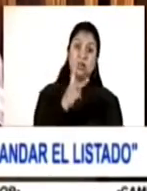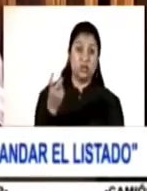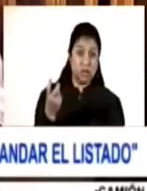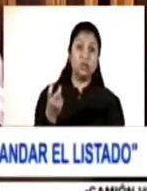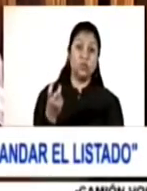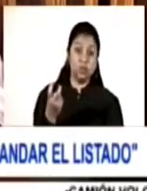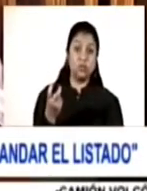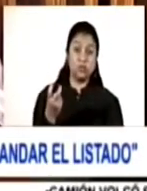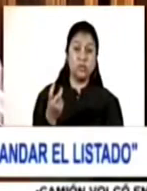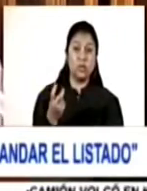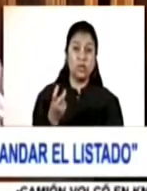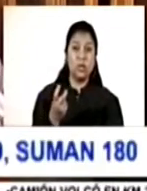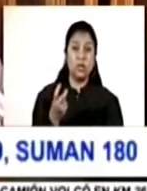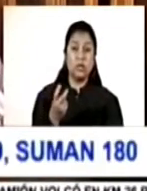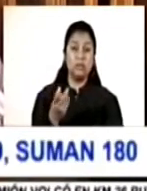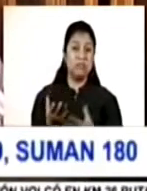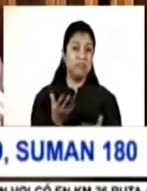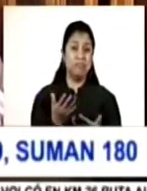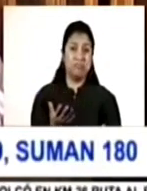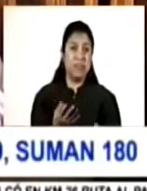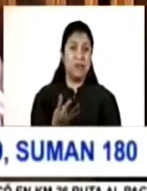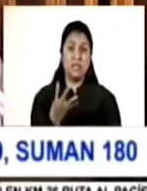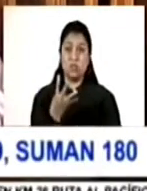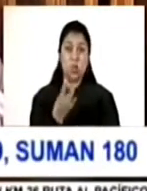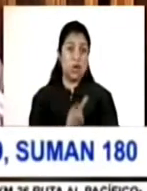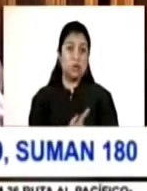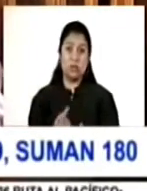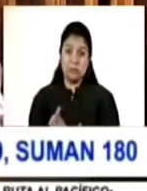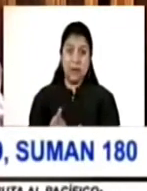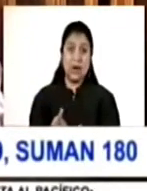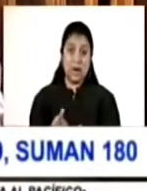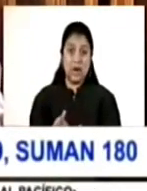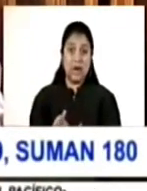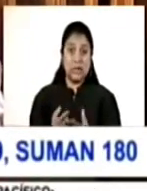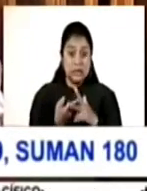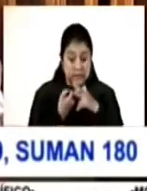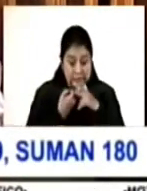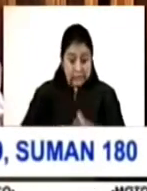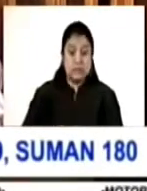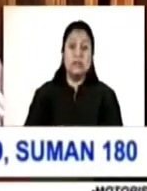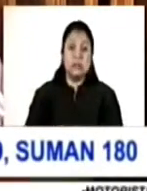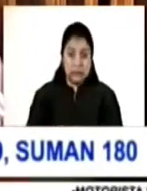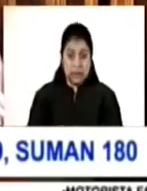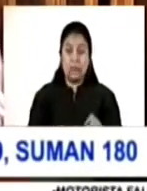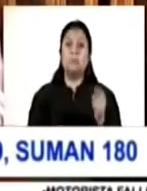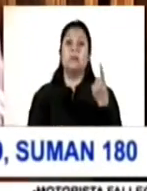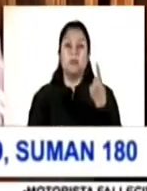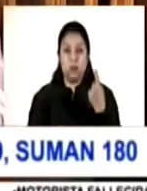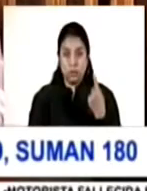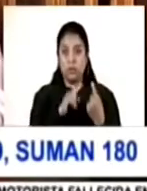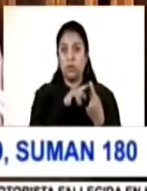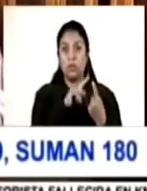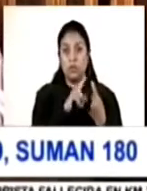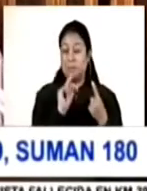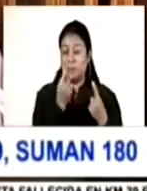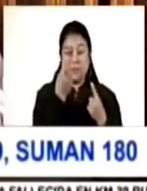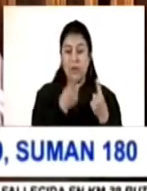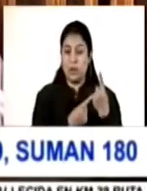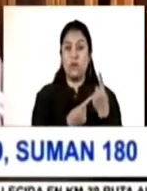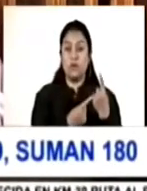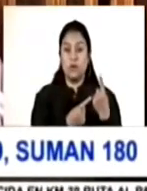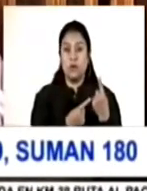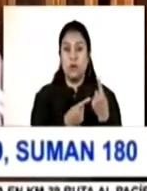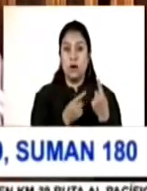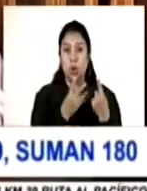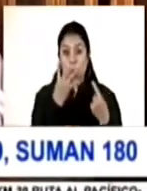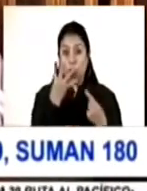200 en poco más de 4 semanas de haber iniciado el primer caso. Hemos hecho